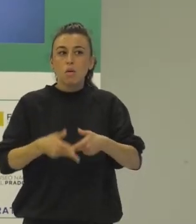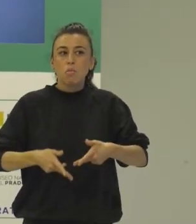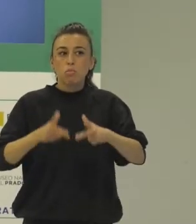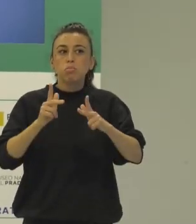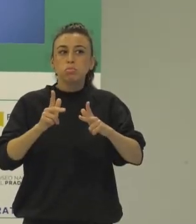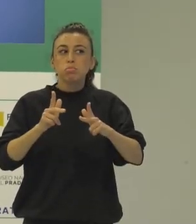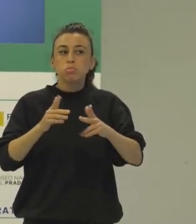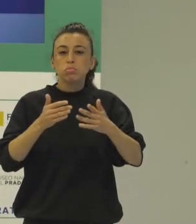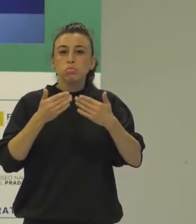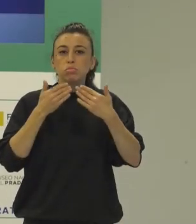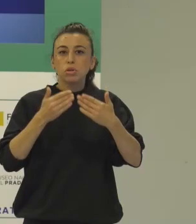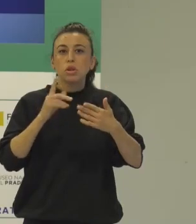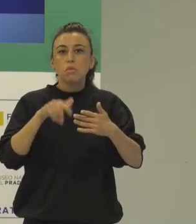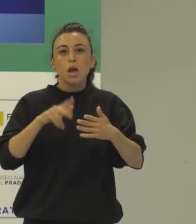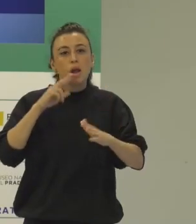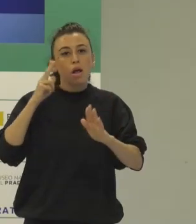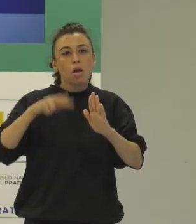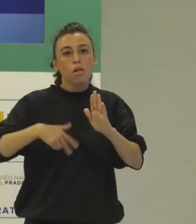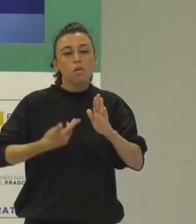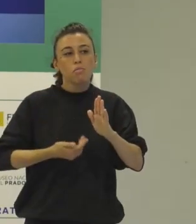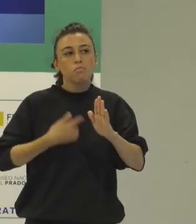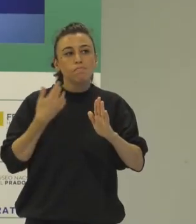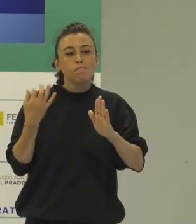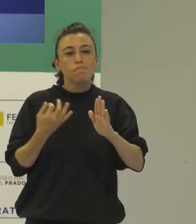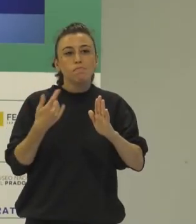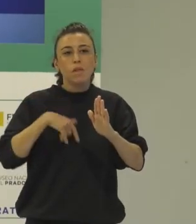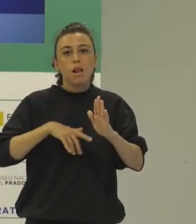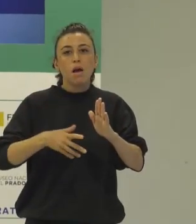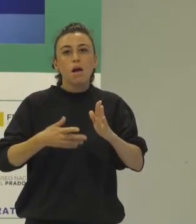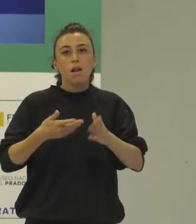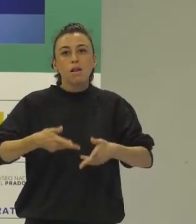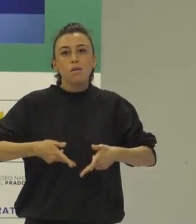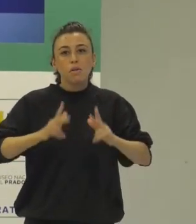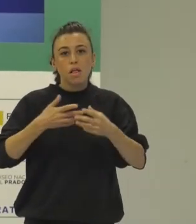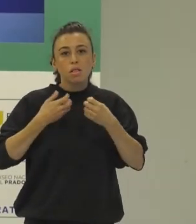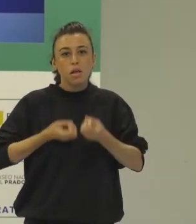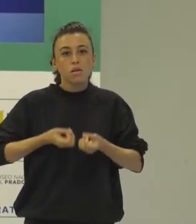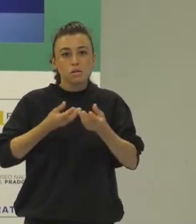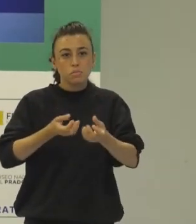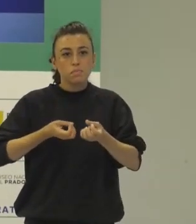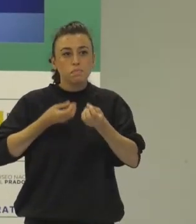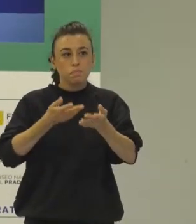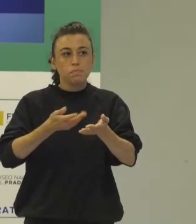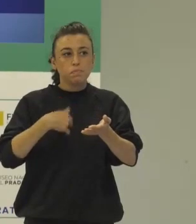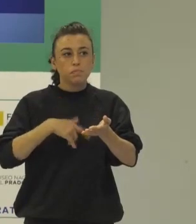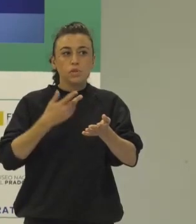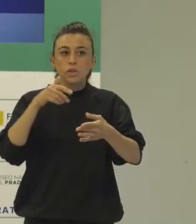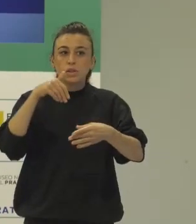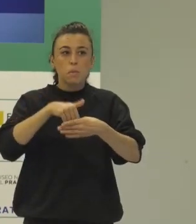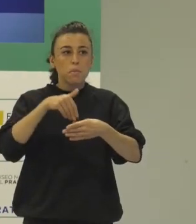recordar que la libertad de expresión es parte esencial de la democracia. En esta